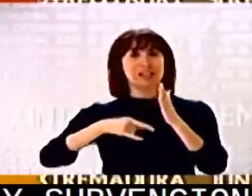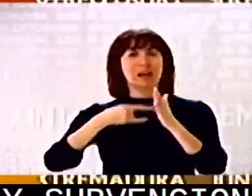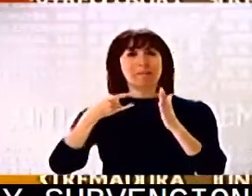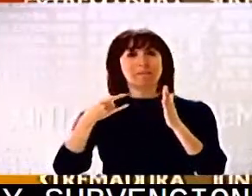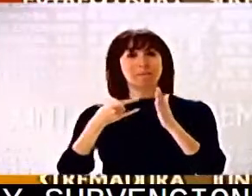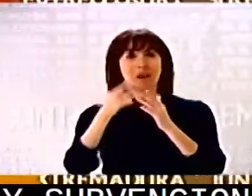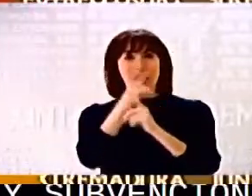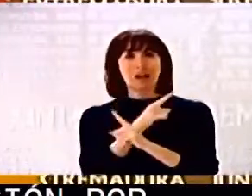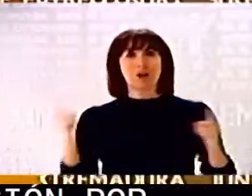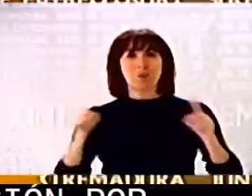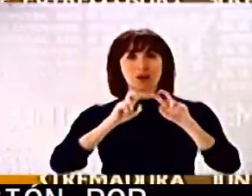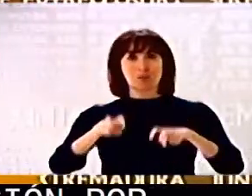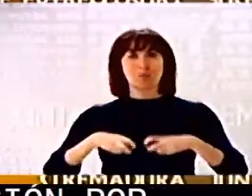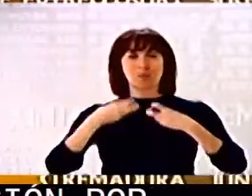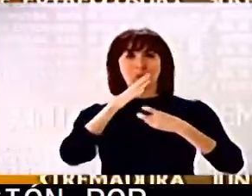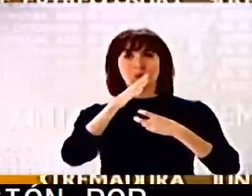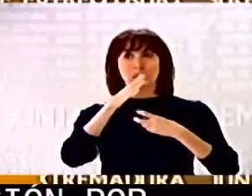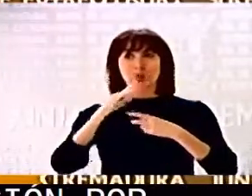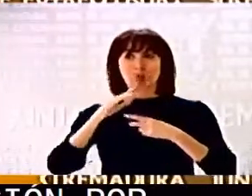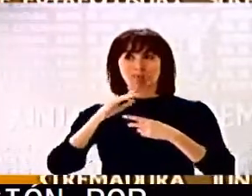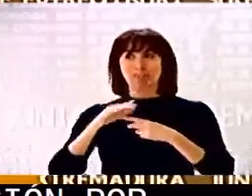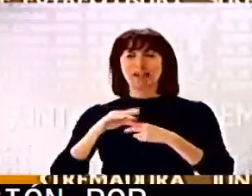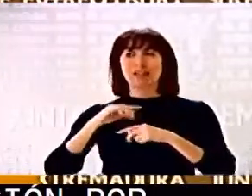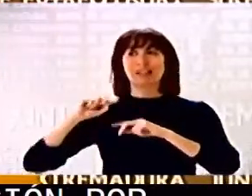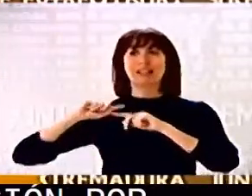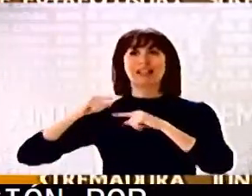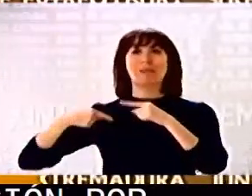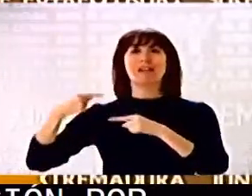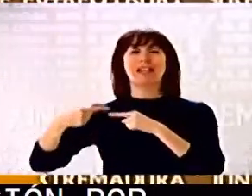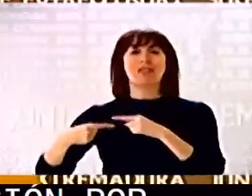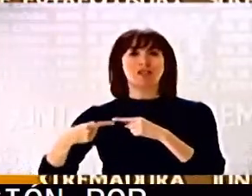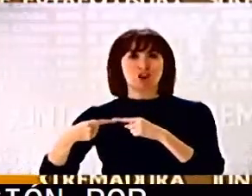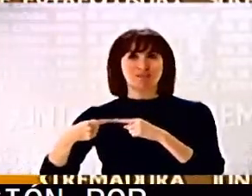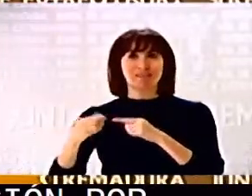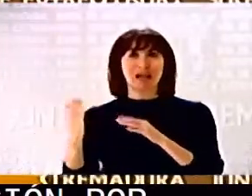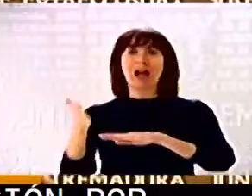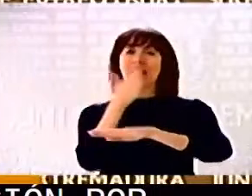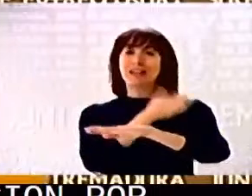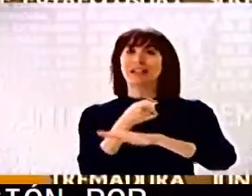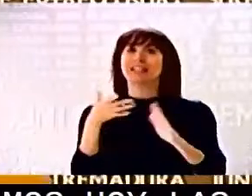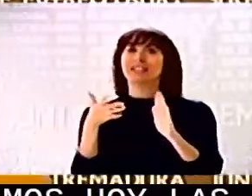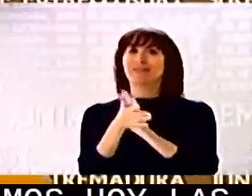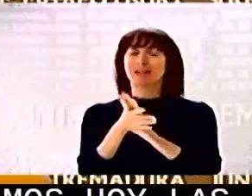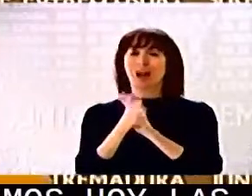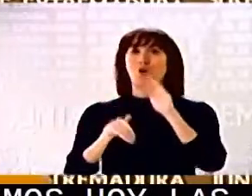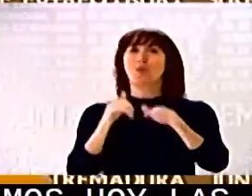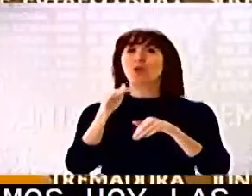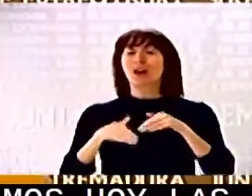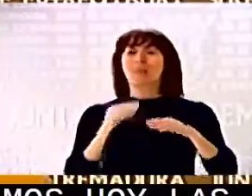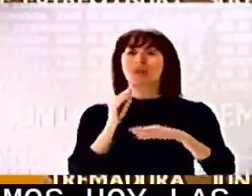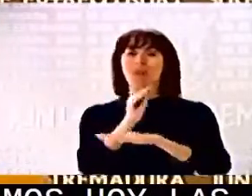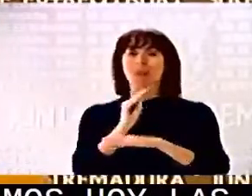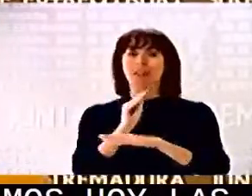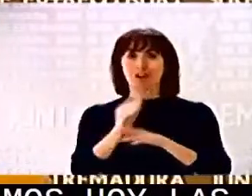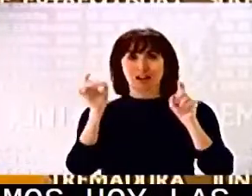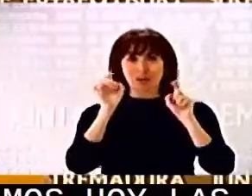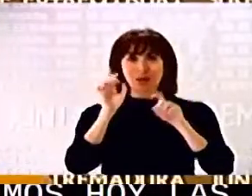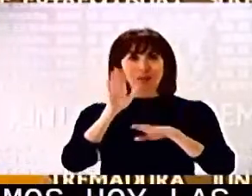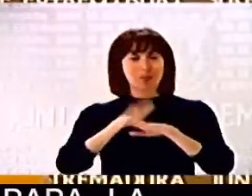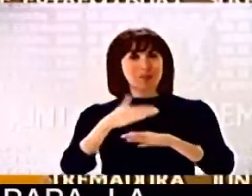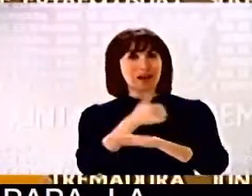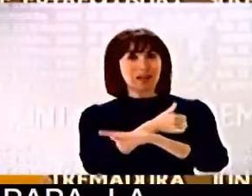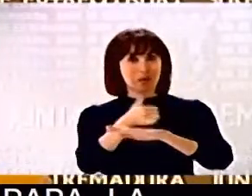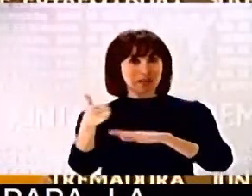por tramitación anticipada. Esto es, convocamos hoy las subvenciones a proyectos de educación para la